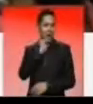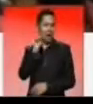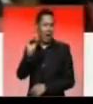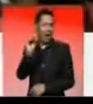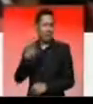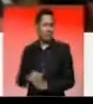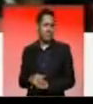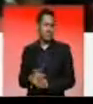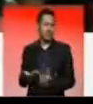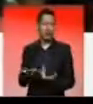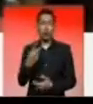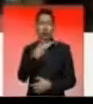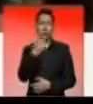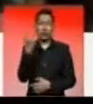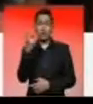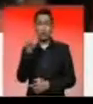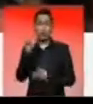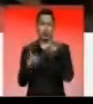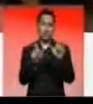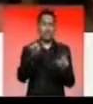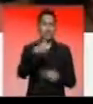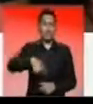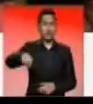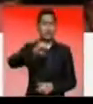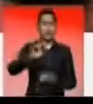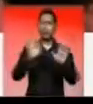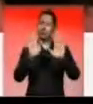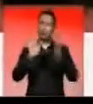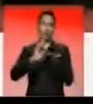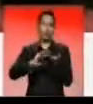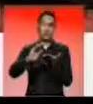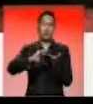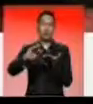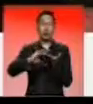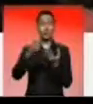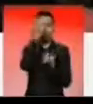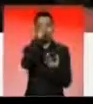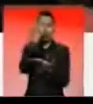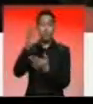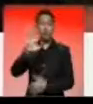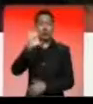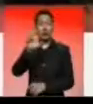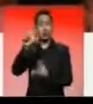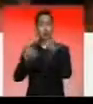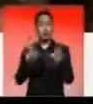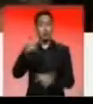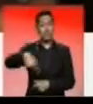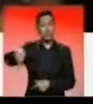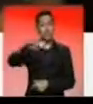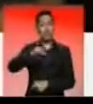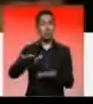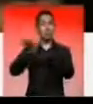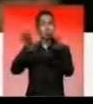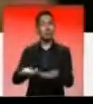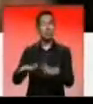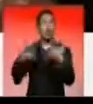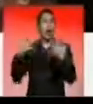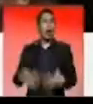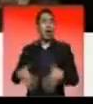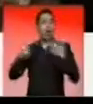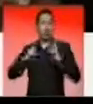dijimos acerca de 200 víctimas. Según los informes preliminares, 15 ciudadanos permanecen en estado